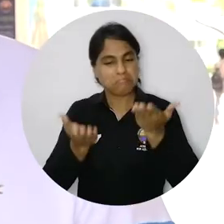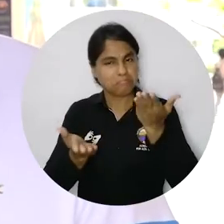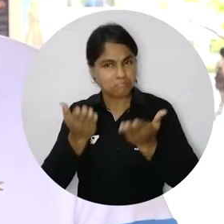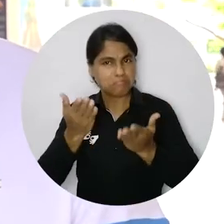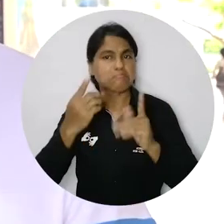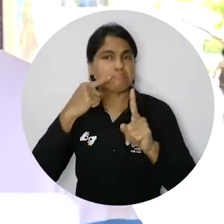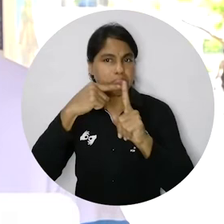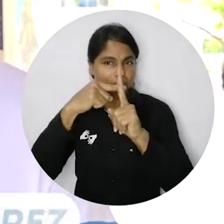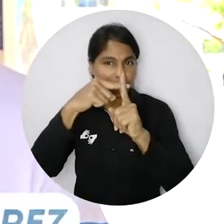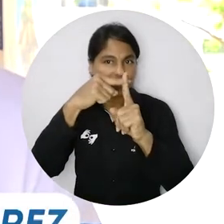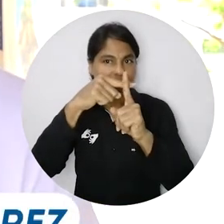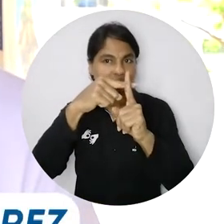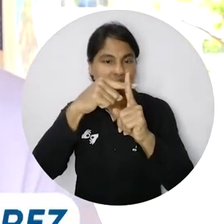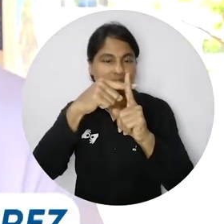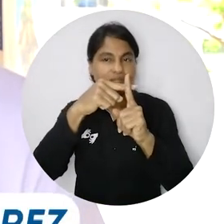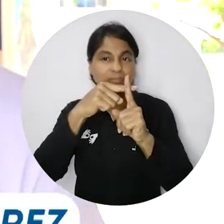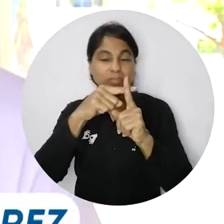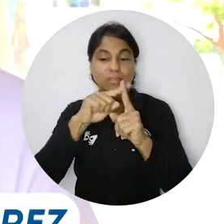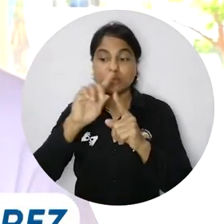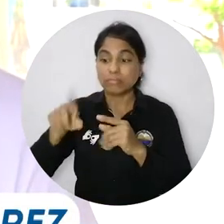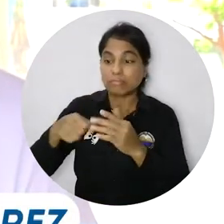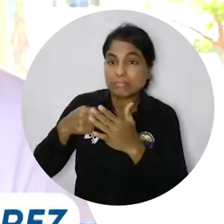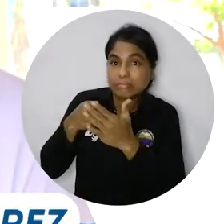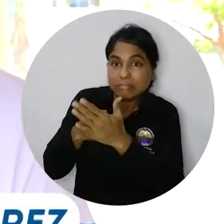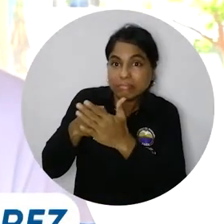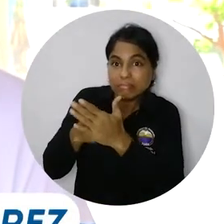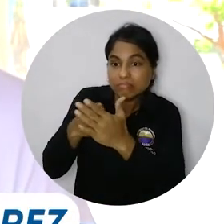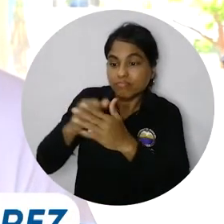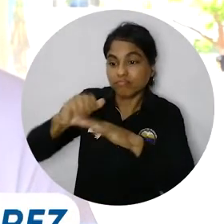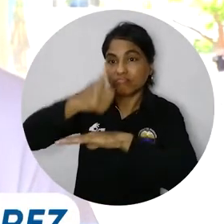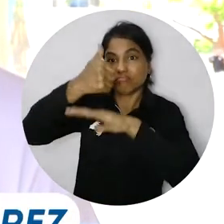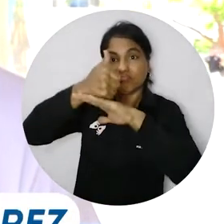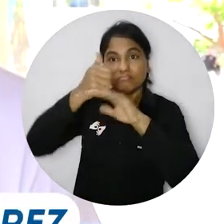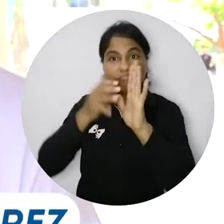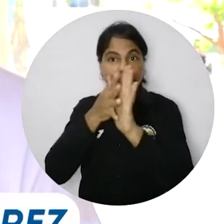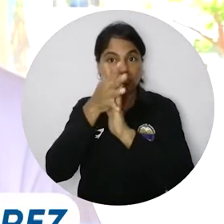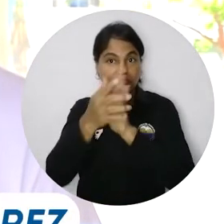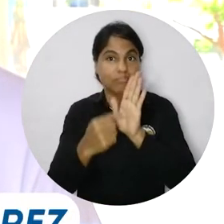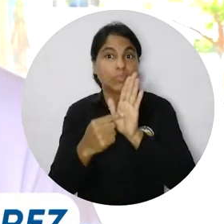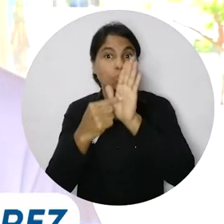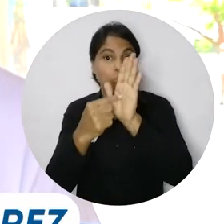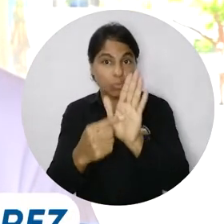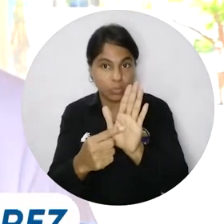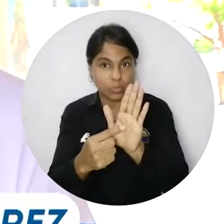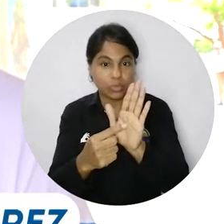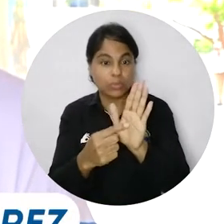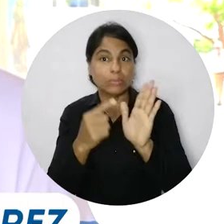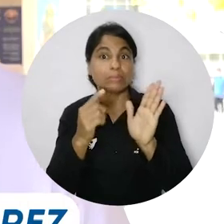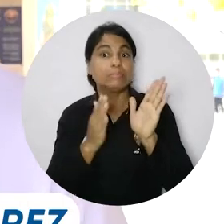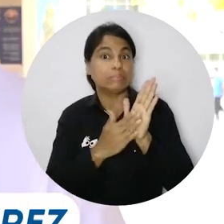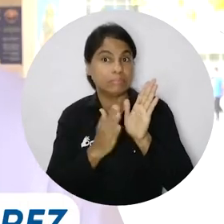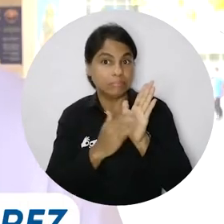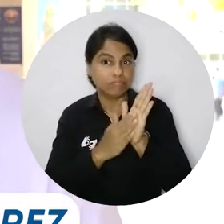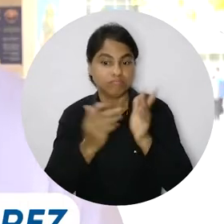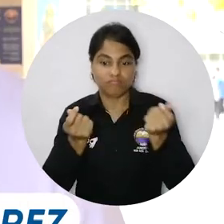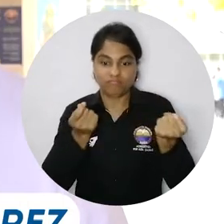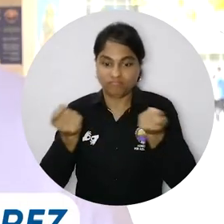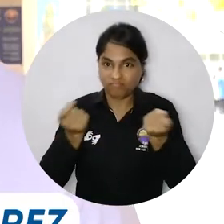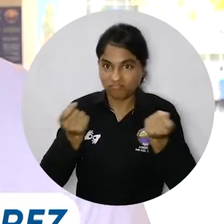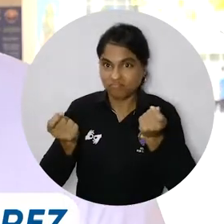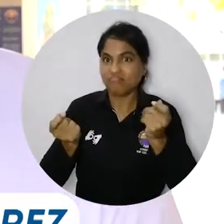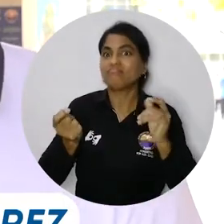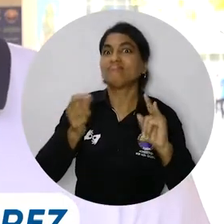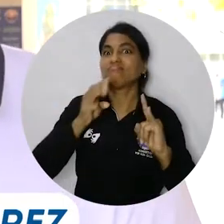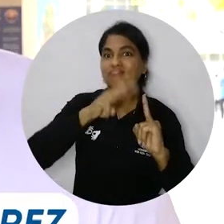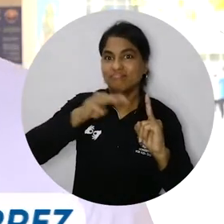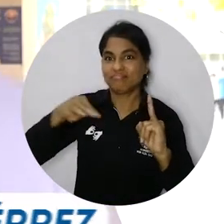Fue un balance bastante positivo, sobre todo por la gestión que presentó el señor rector en sus respectivos informes, donde se evidencia el